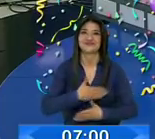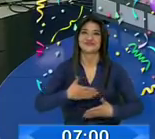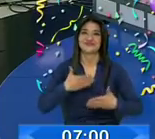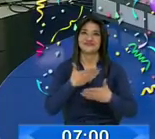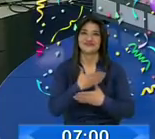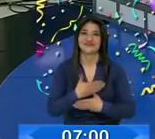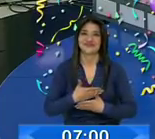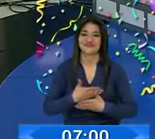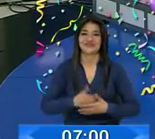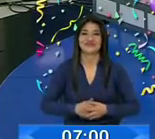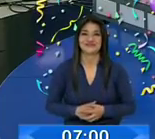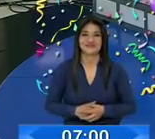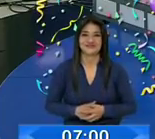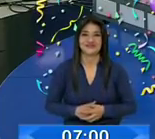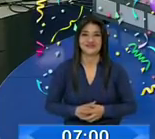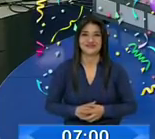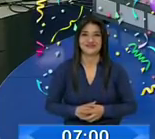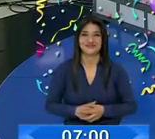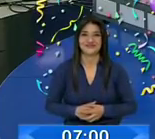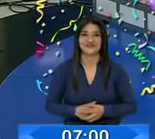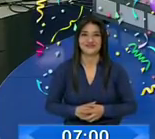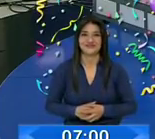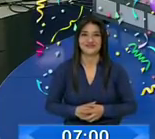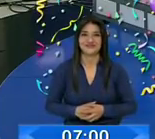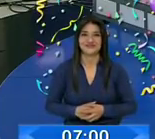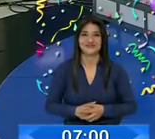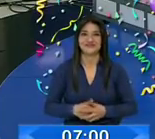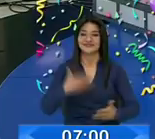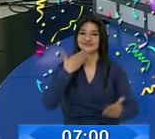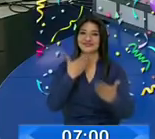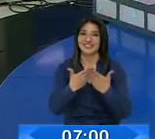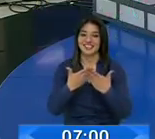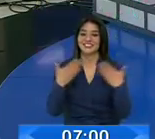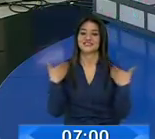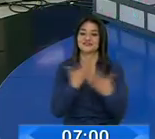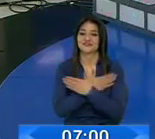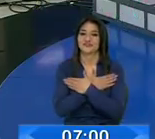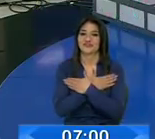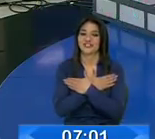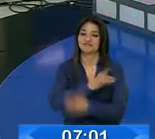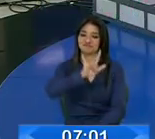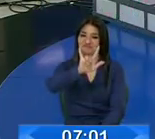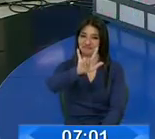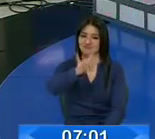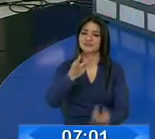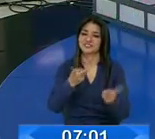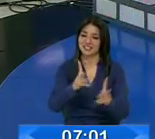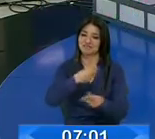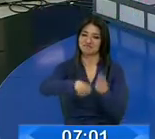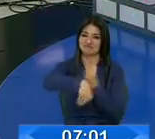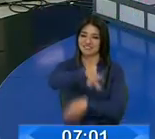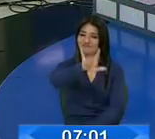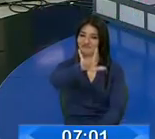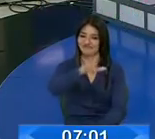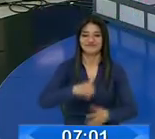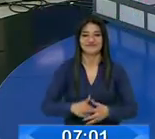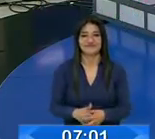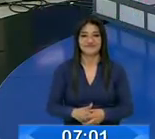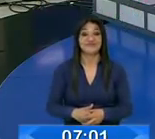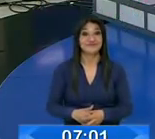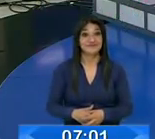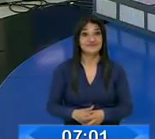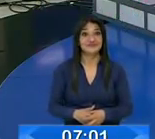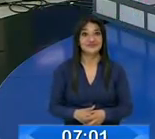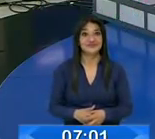ser. Realmente muchas gracias por esas felicitaciones. Les quiero mucho. Eso, y nosotros te queremos a ti. Así que, nada, hoy